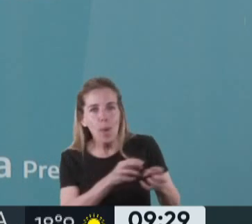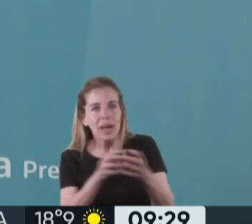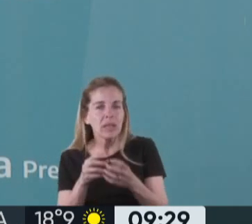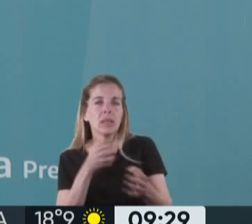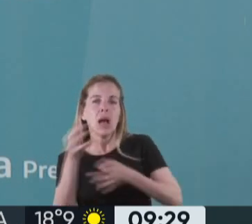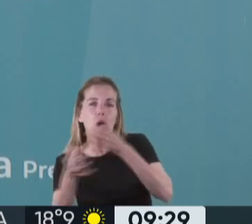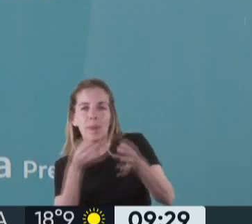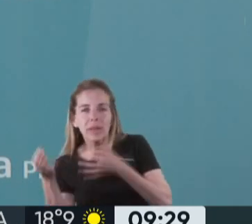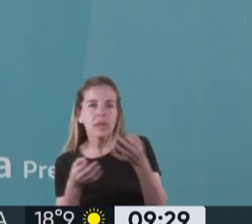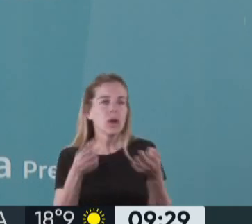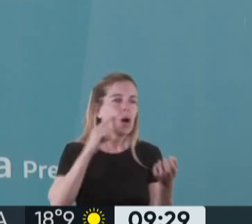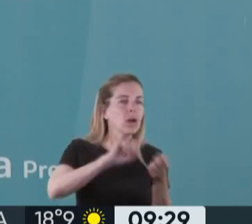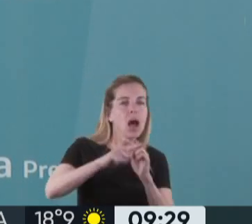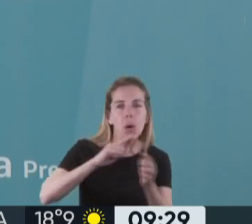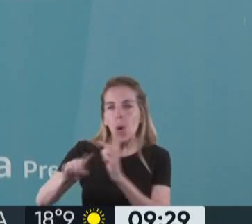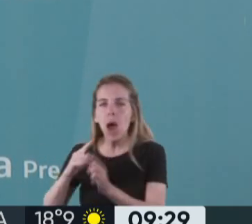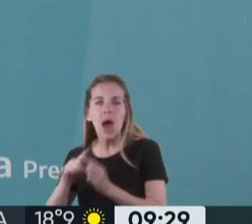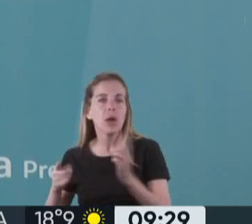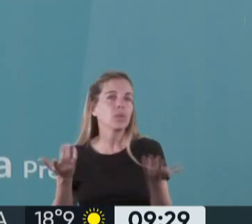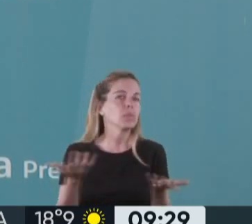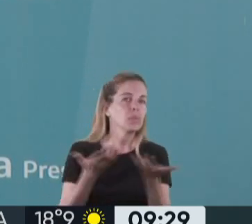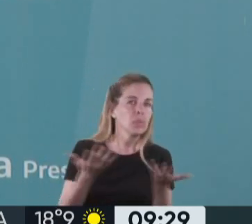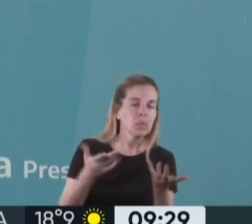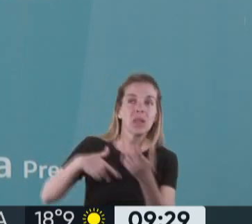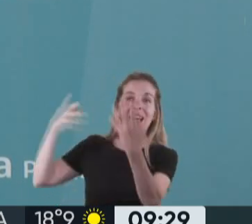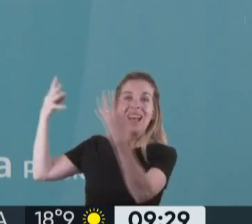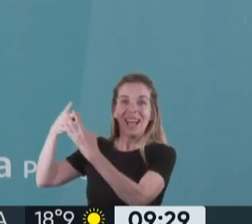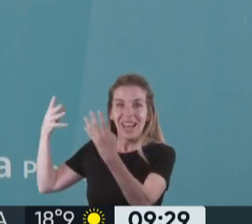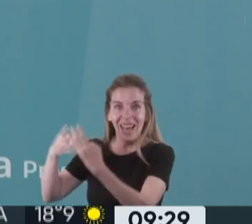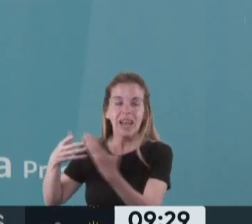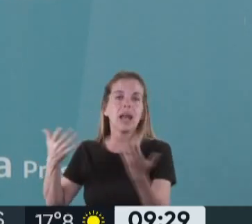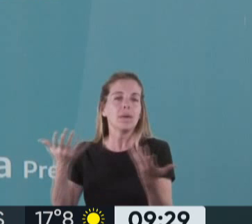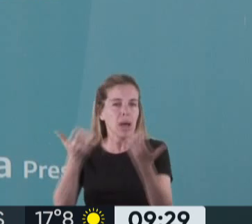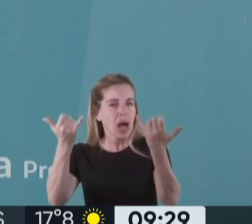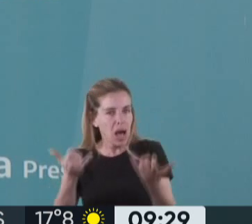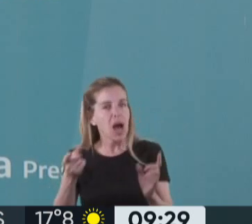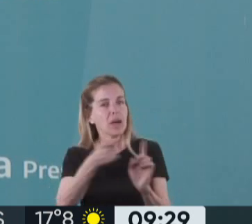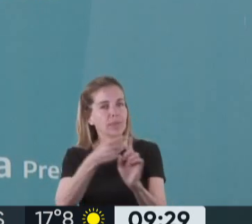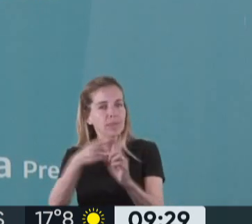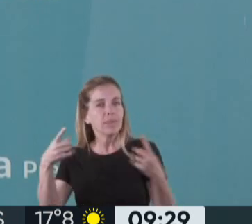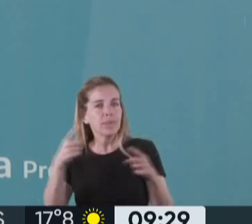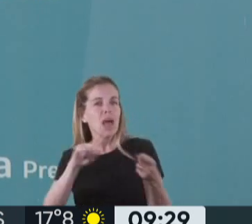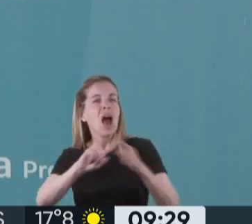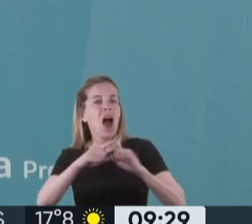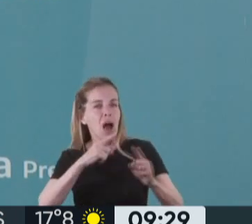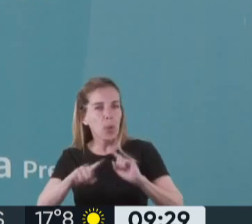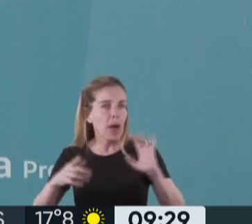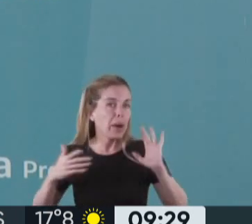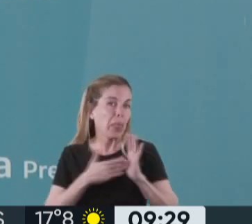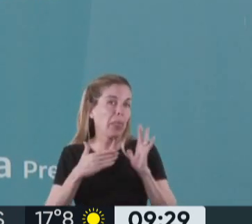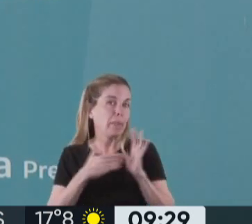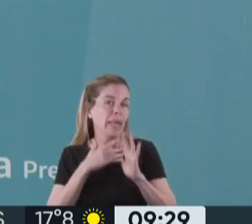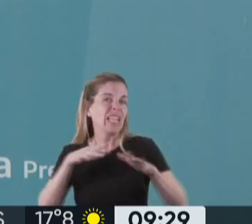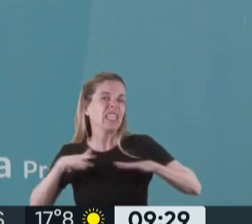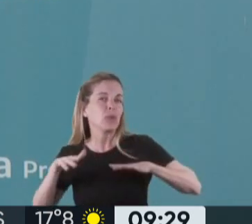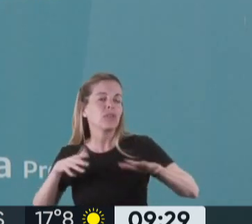también con que la situación, cómo ha variado después de la guerra y con la necesidad de llevar adelante lo que haya que llevar adelante a partir de la